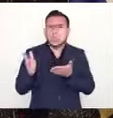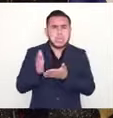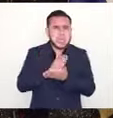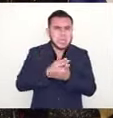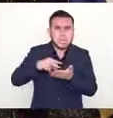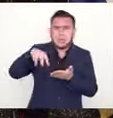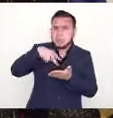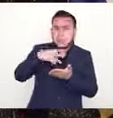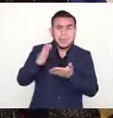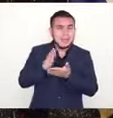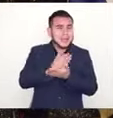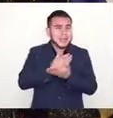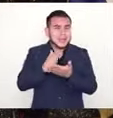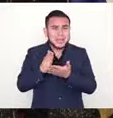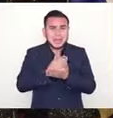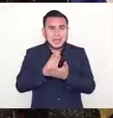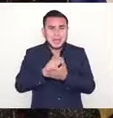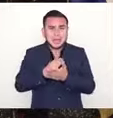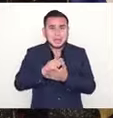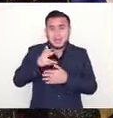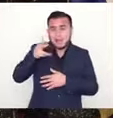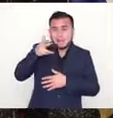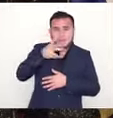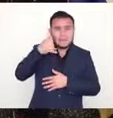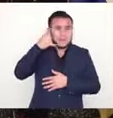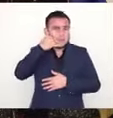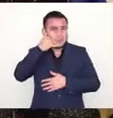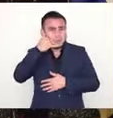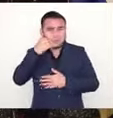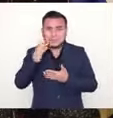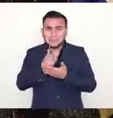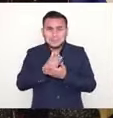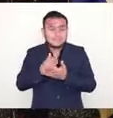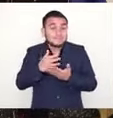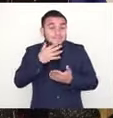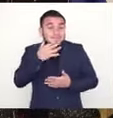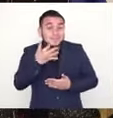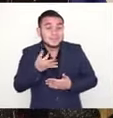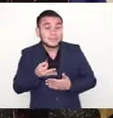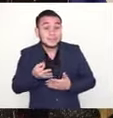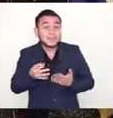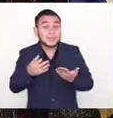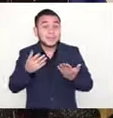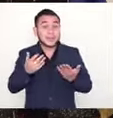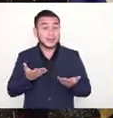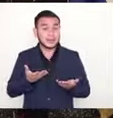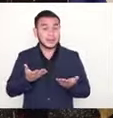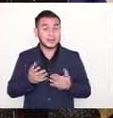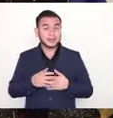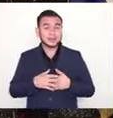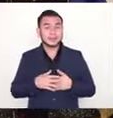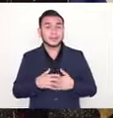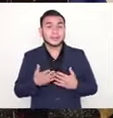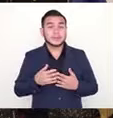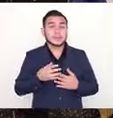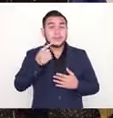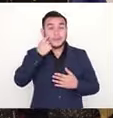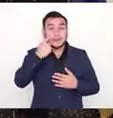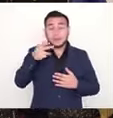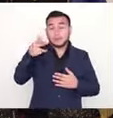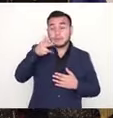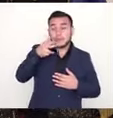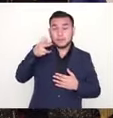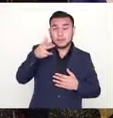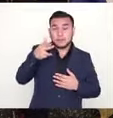hay celulares con los que tomaron los vídeos de las bailarinas por eso se filtraron porque le dieron bailarinas y le tienen celulares y entonces filmaron